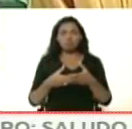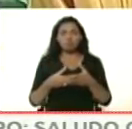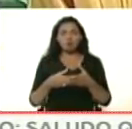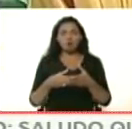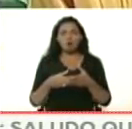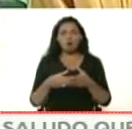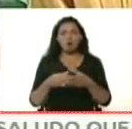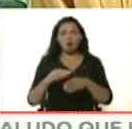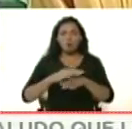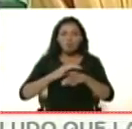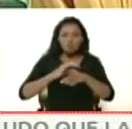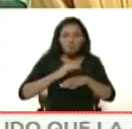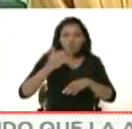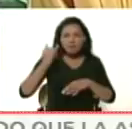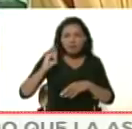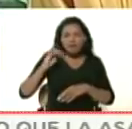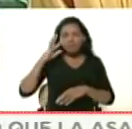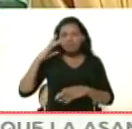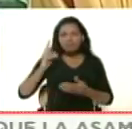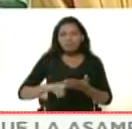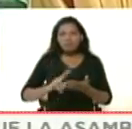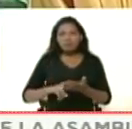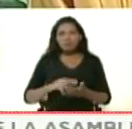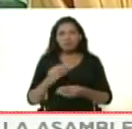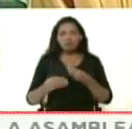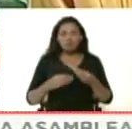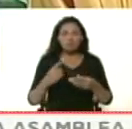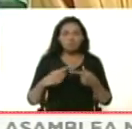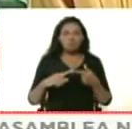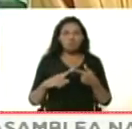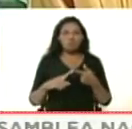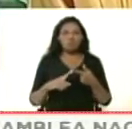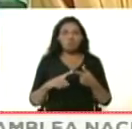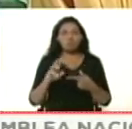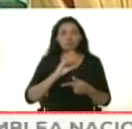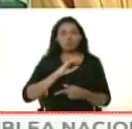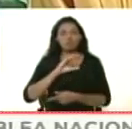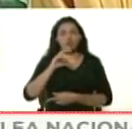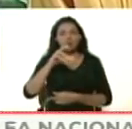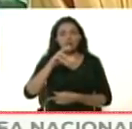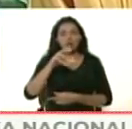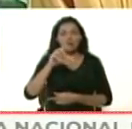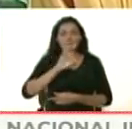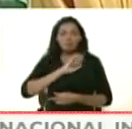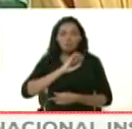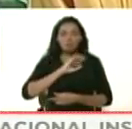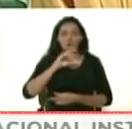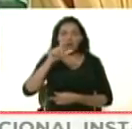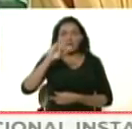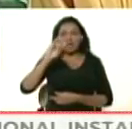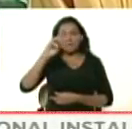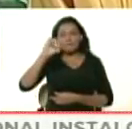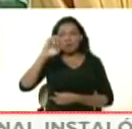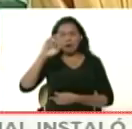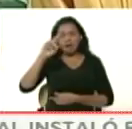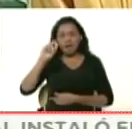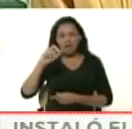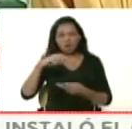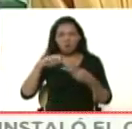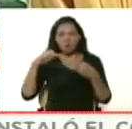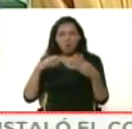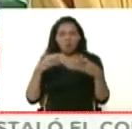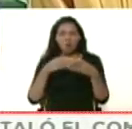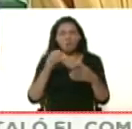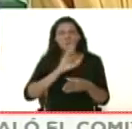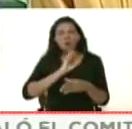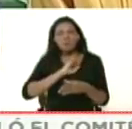raciales autóctonos, conocidos como las denominaciones de criollo limonero y mosaico perijanero, como raza